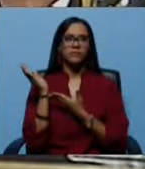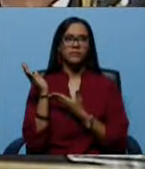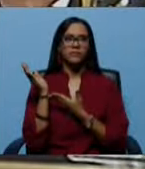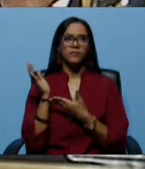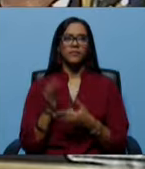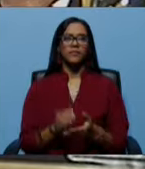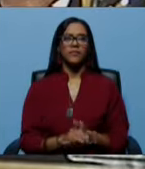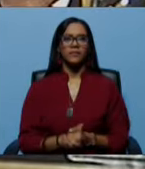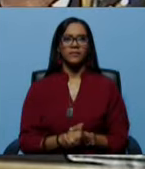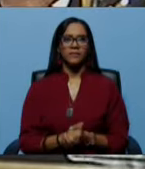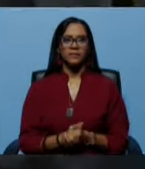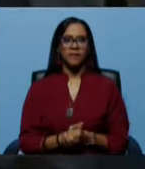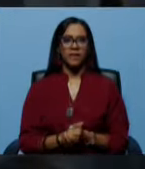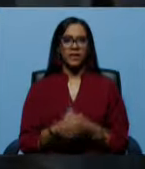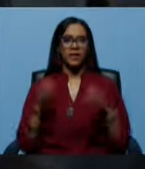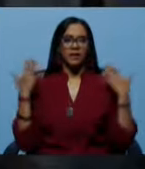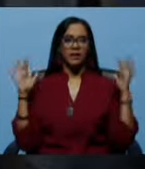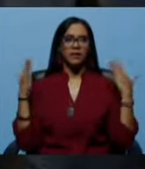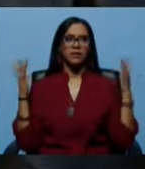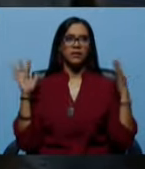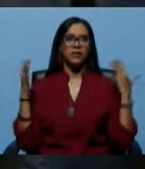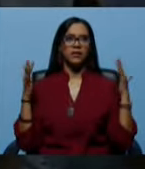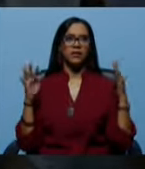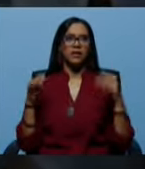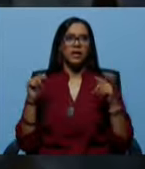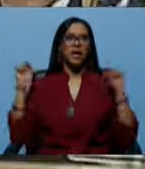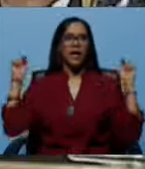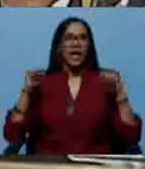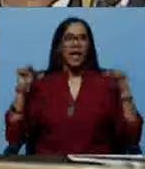Cándido. Muchachos, esta es la historia.